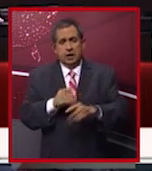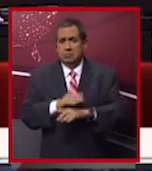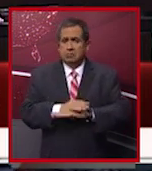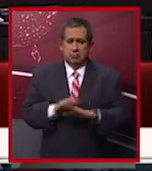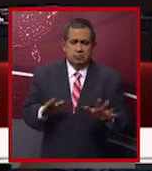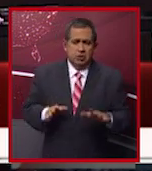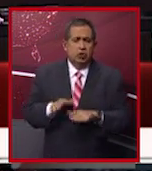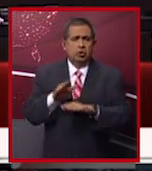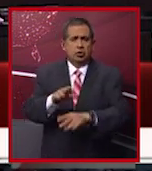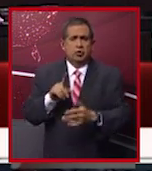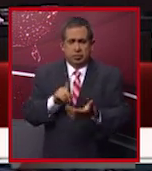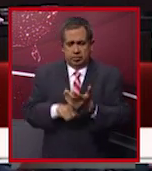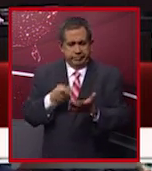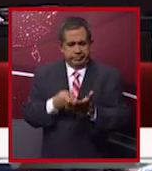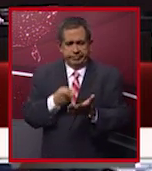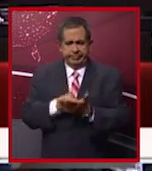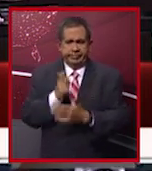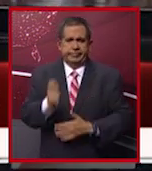postura respecto al dictamen.